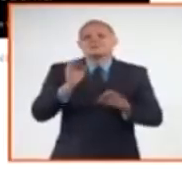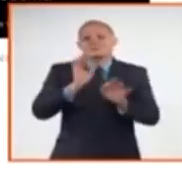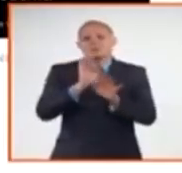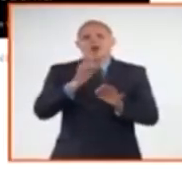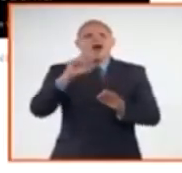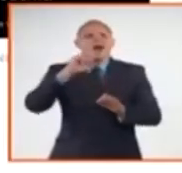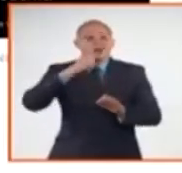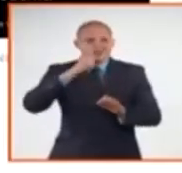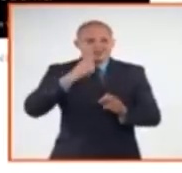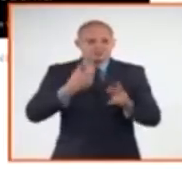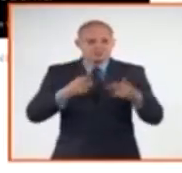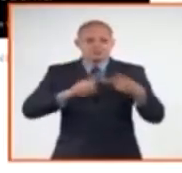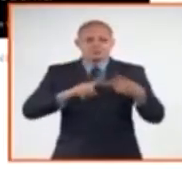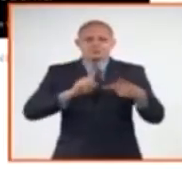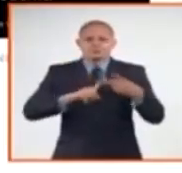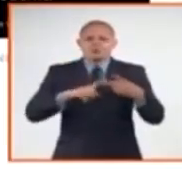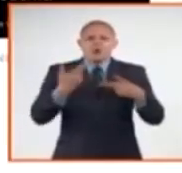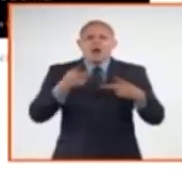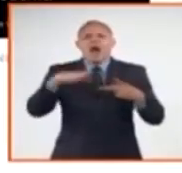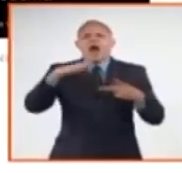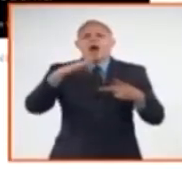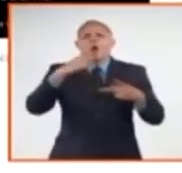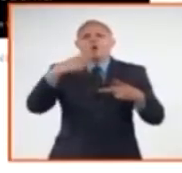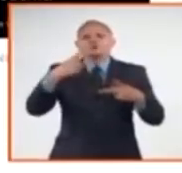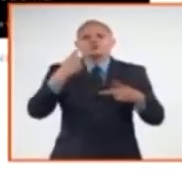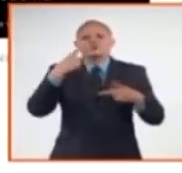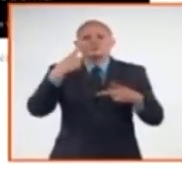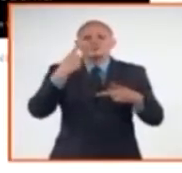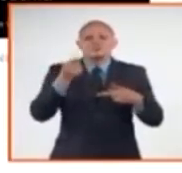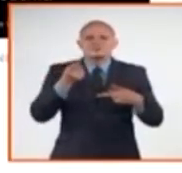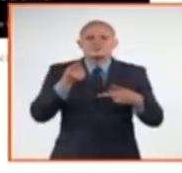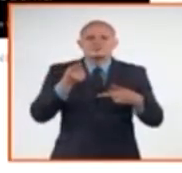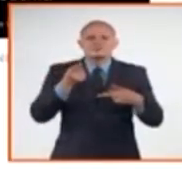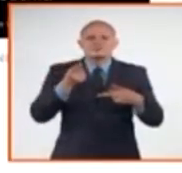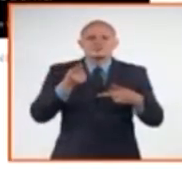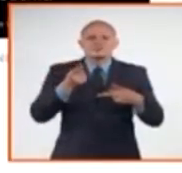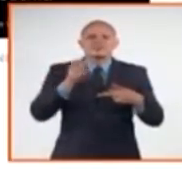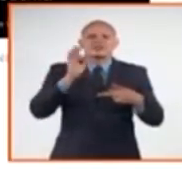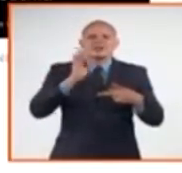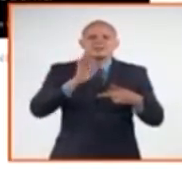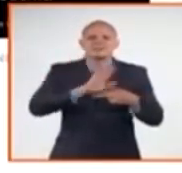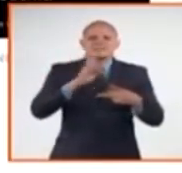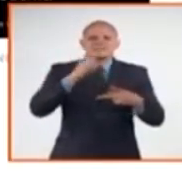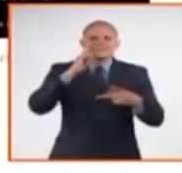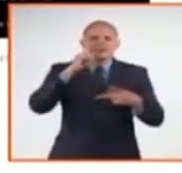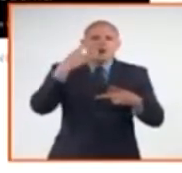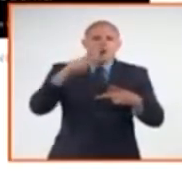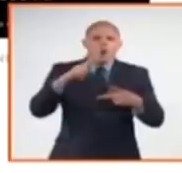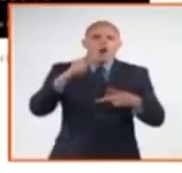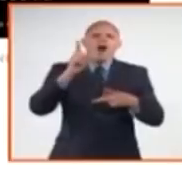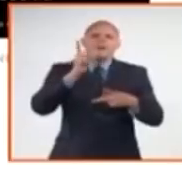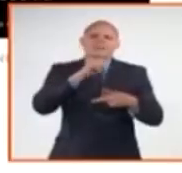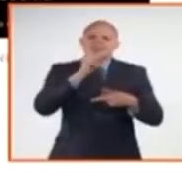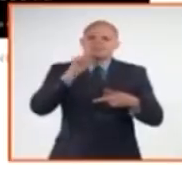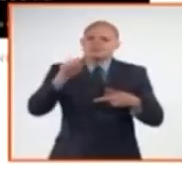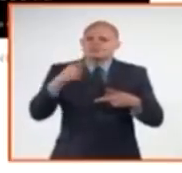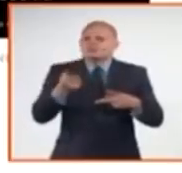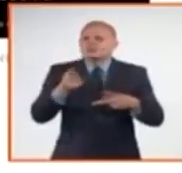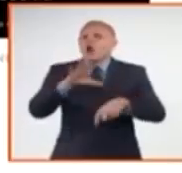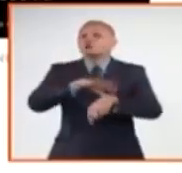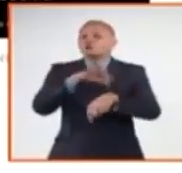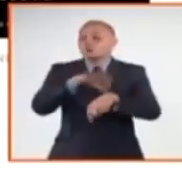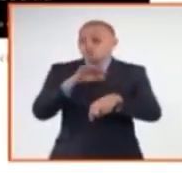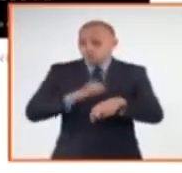disminuye con respecto a la cepa original su efusivo efectividad entonces en el mundo están reportando muchas personas